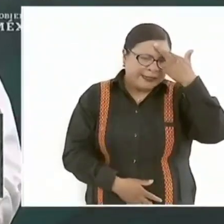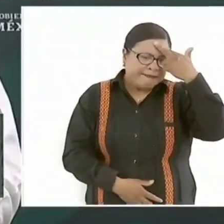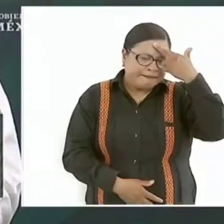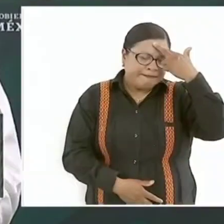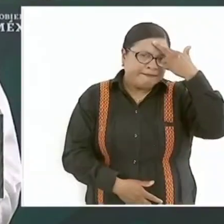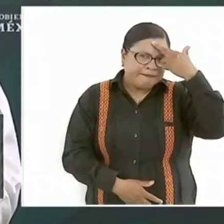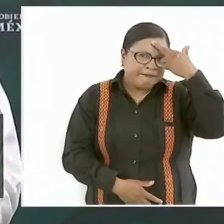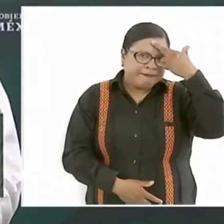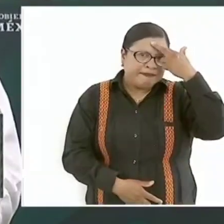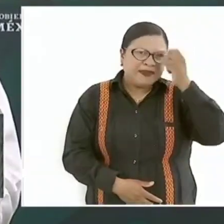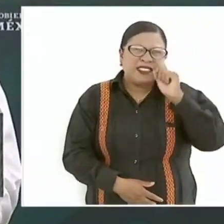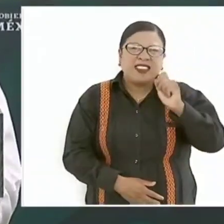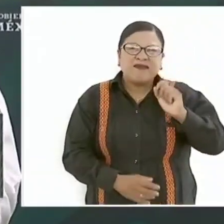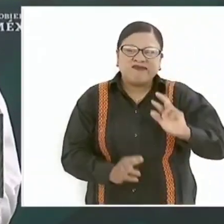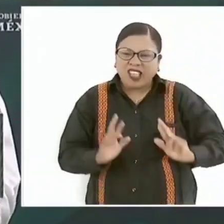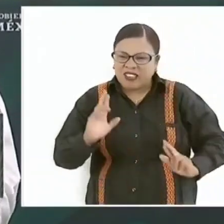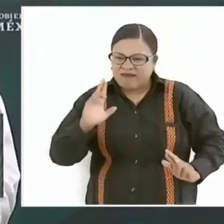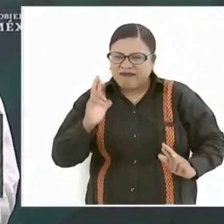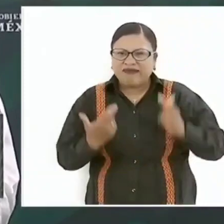la rebeldía